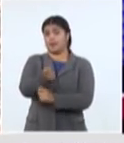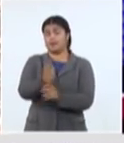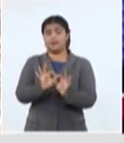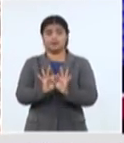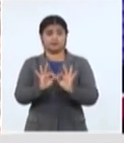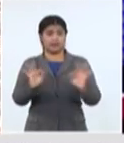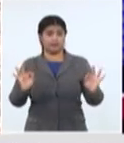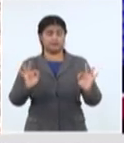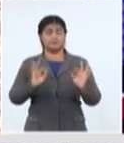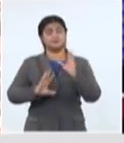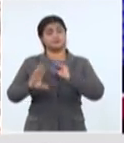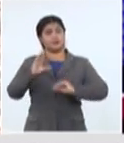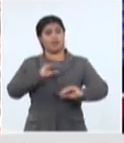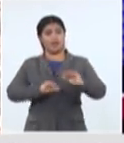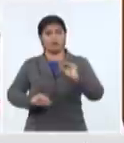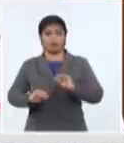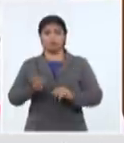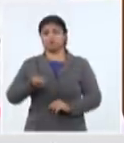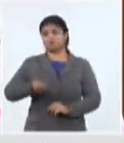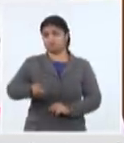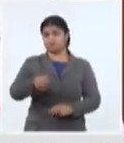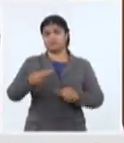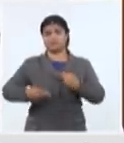misión internacionalista.